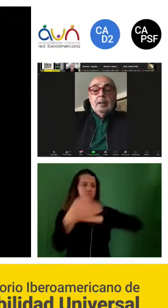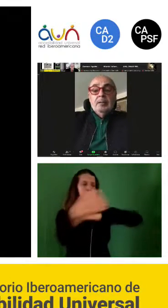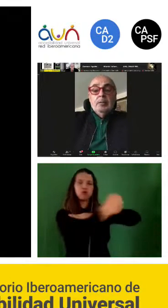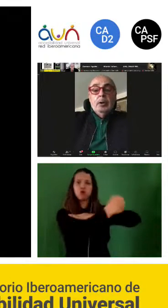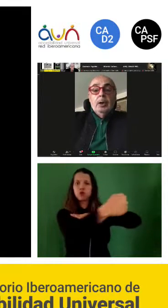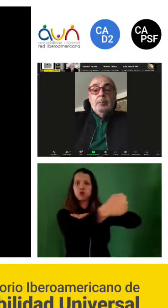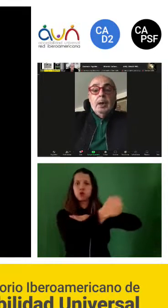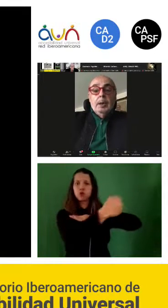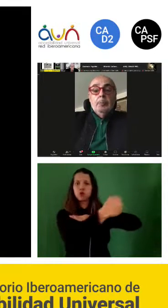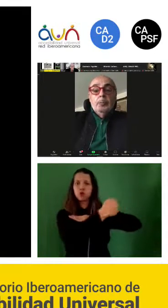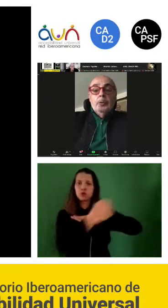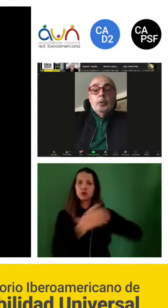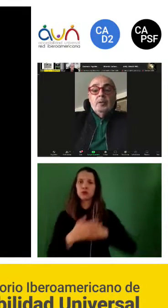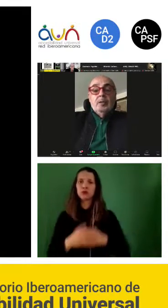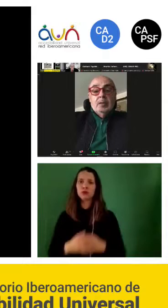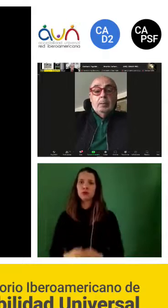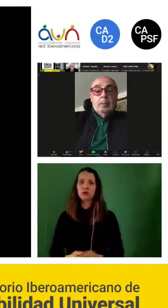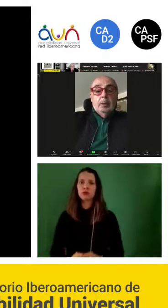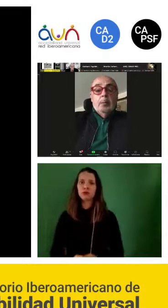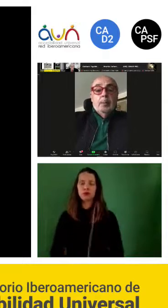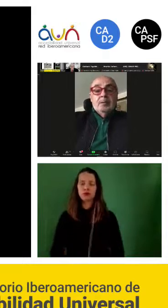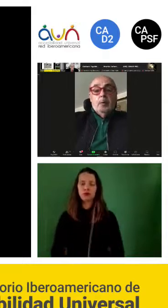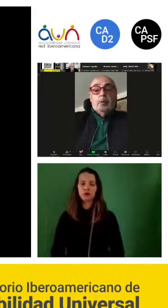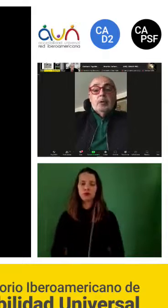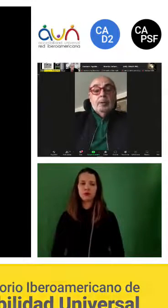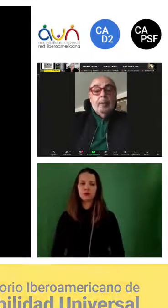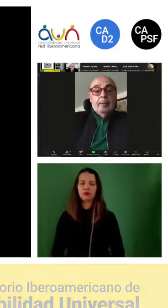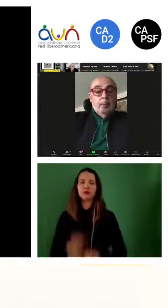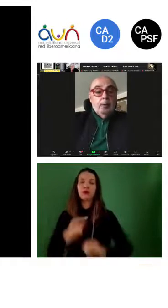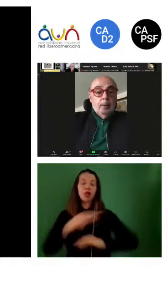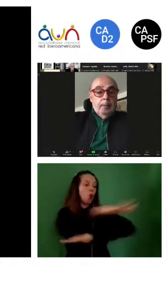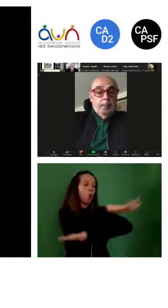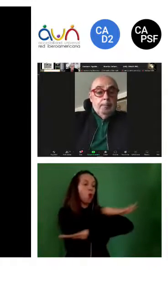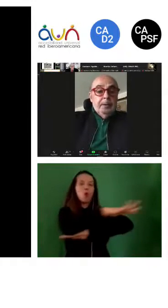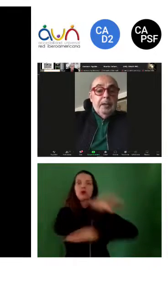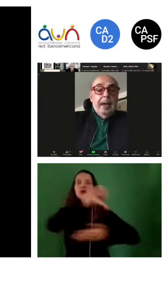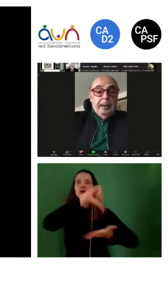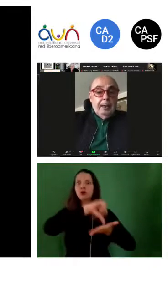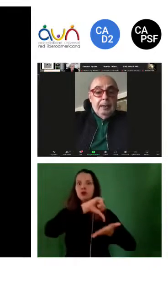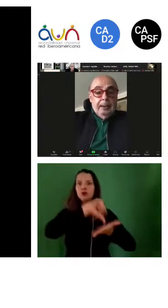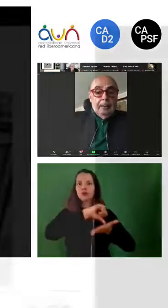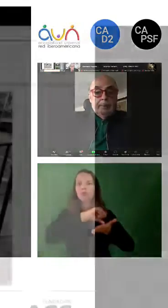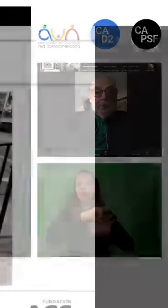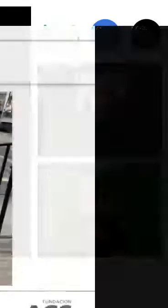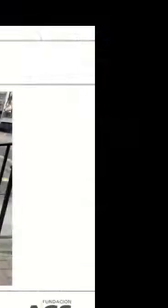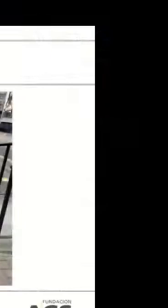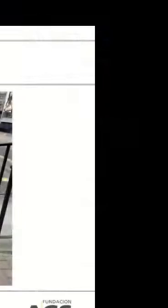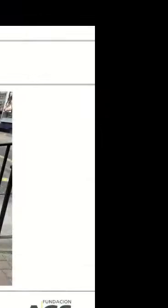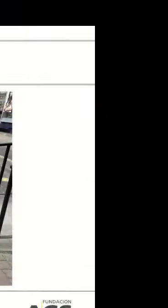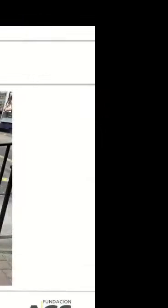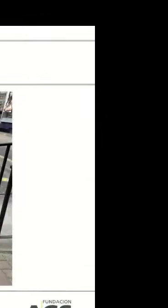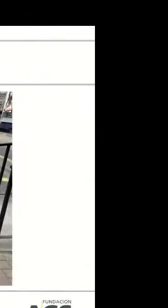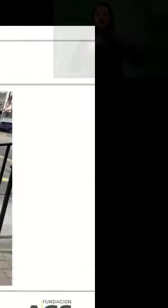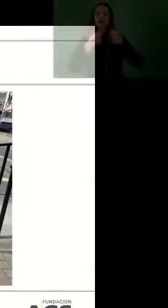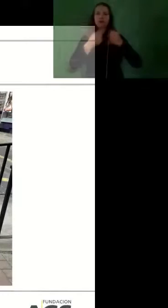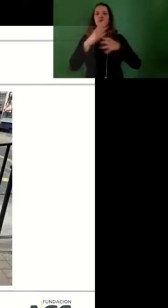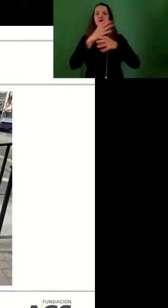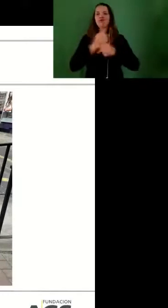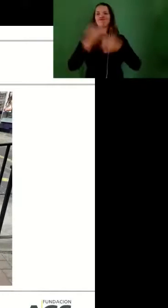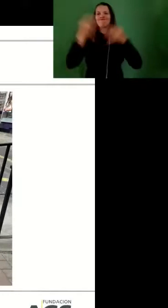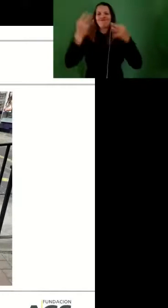digamos que el tránsito en Lima no es exactamente lo más ordenado que hay, al contrario.